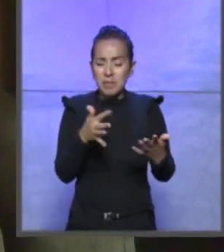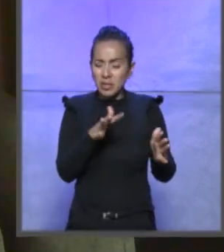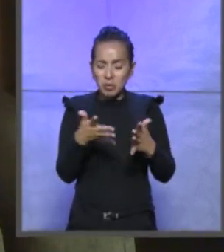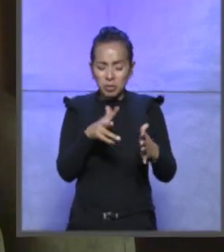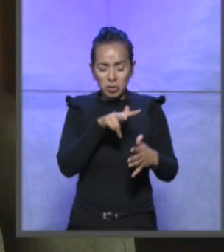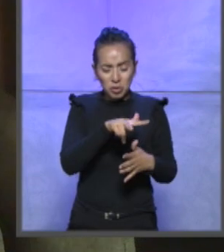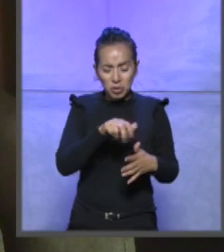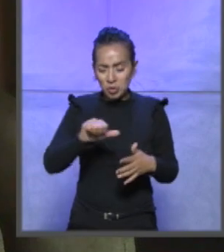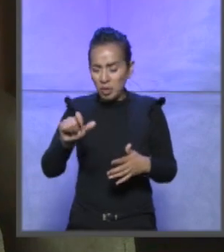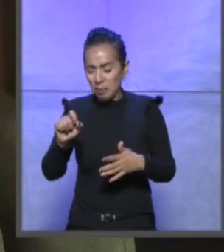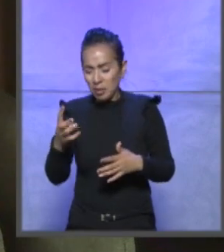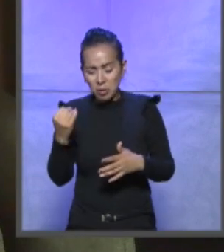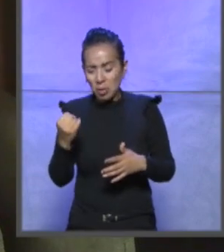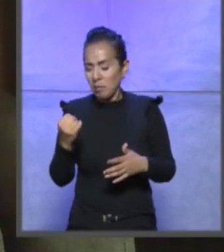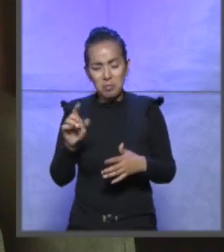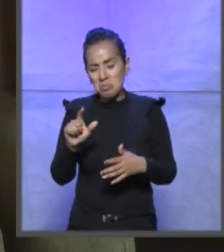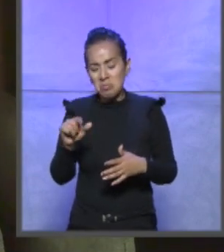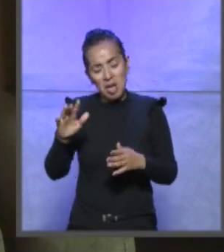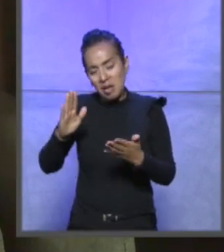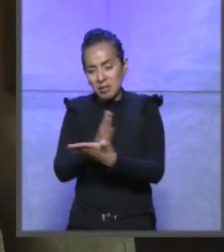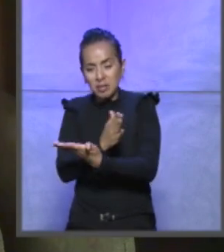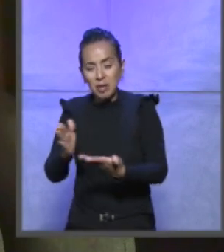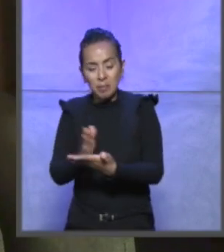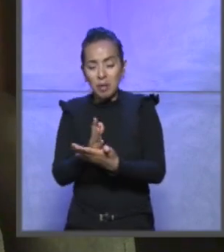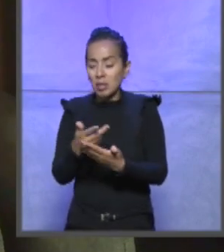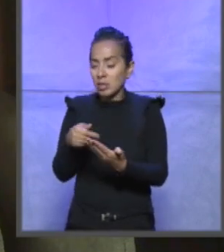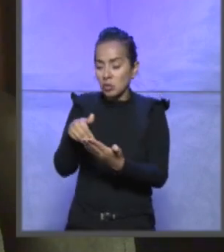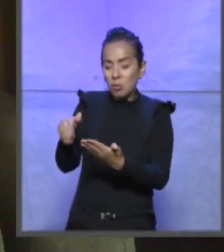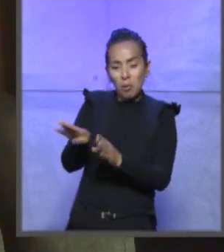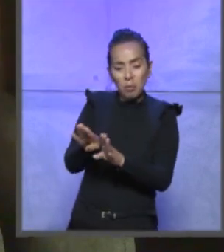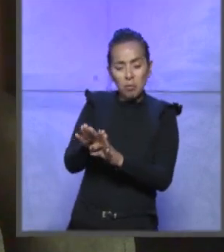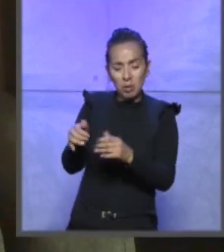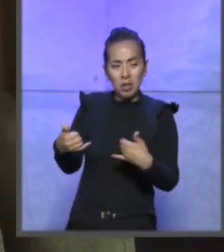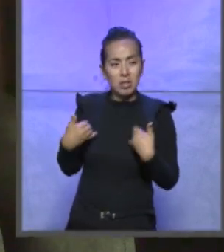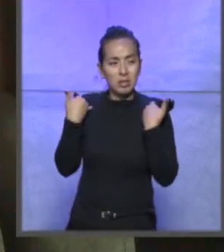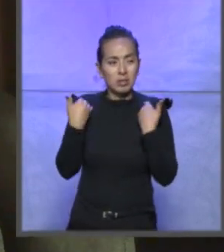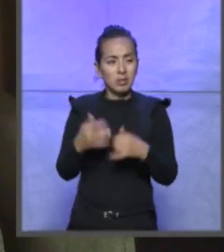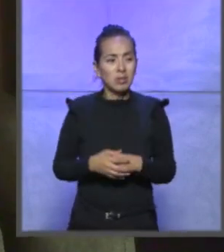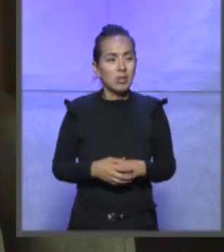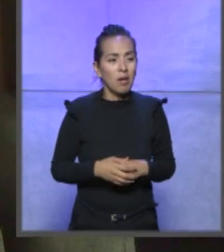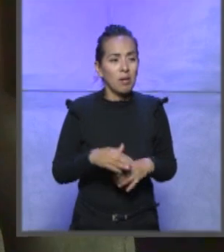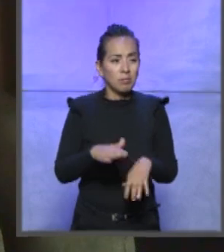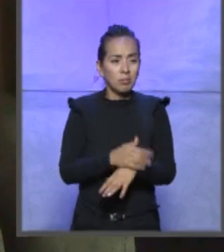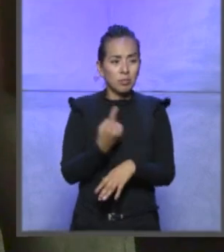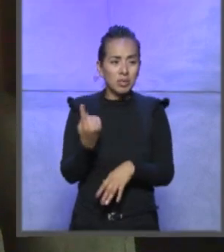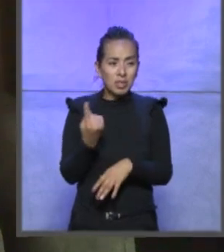incluso menos, y tienden a dejar fuera estas juventudes, nos tienden a dejar fuera a